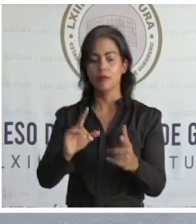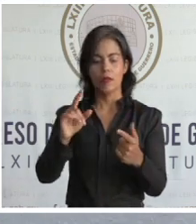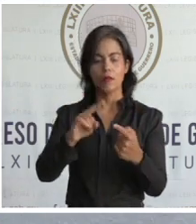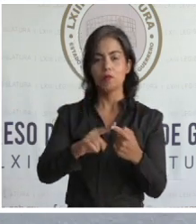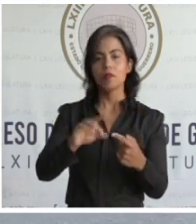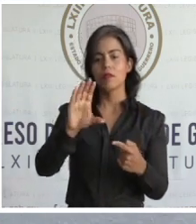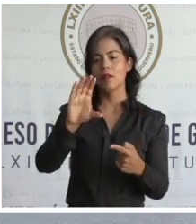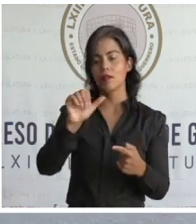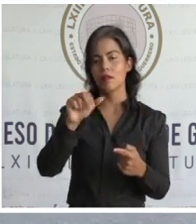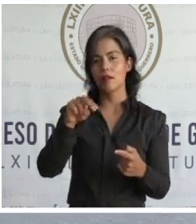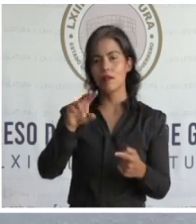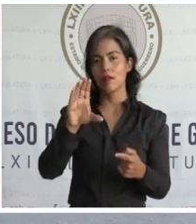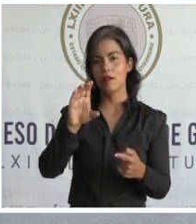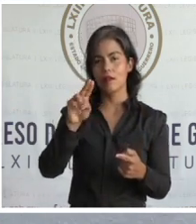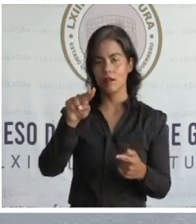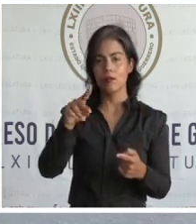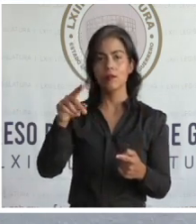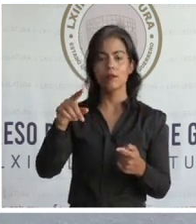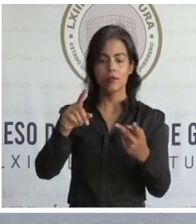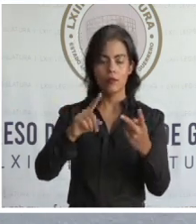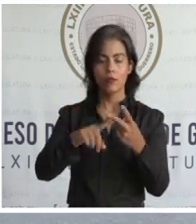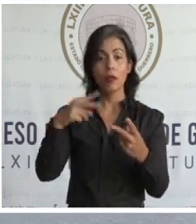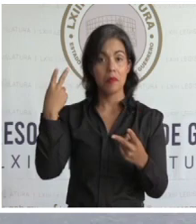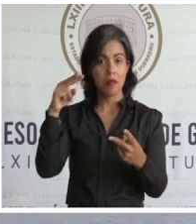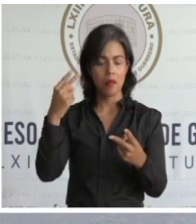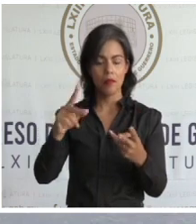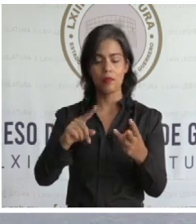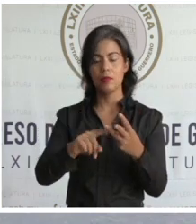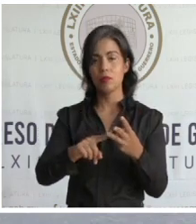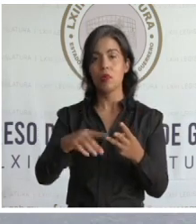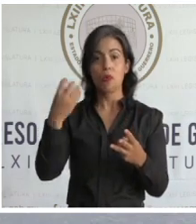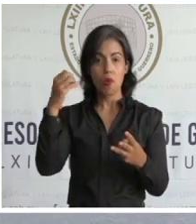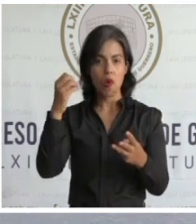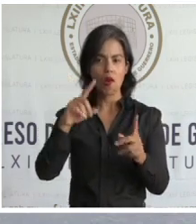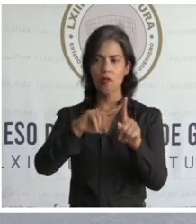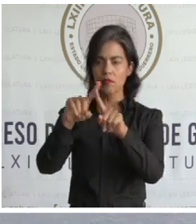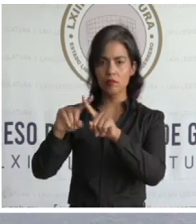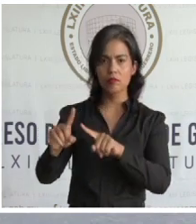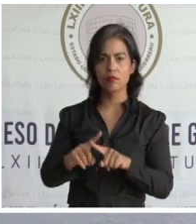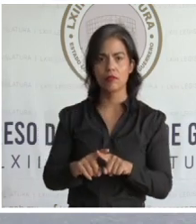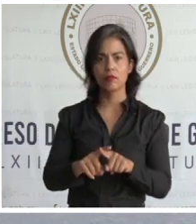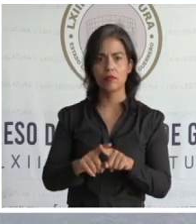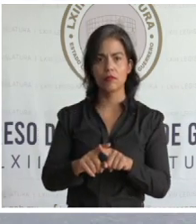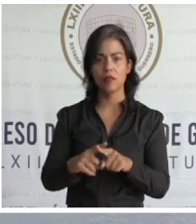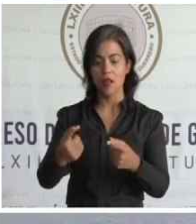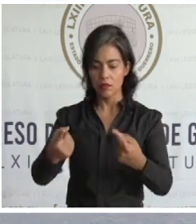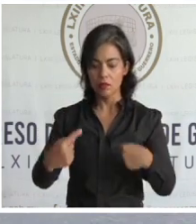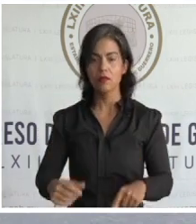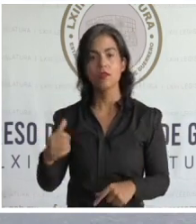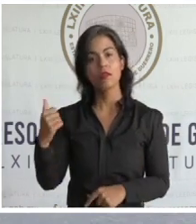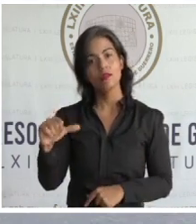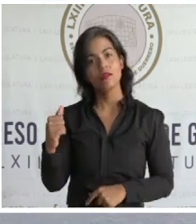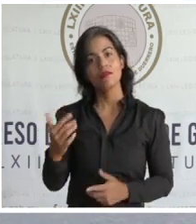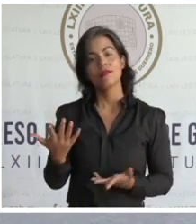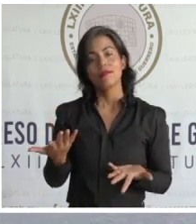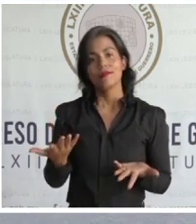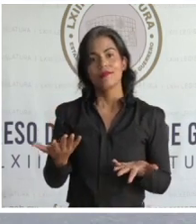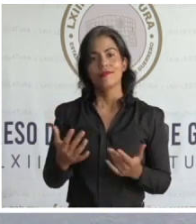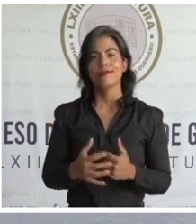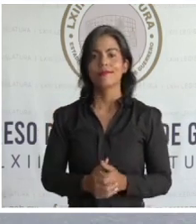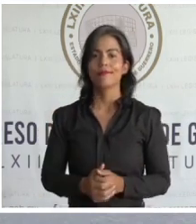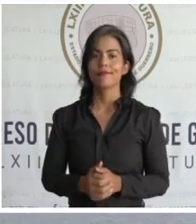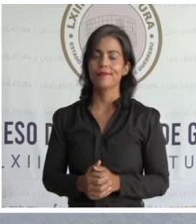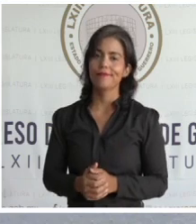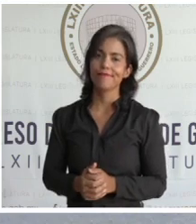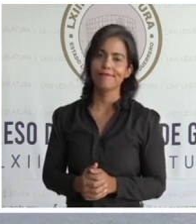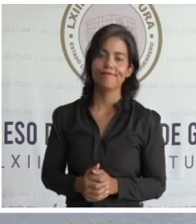Cancún, Veracruz o Oaxaca. O tal vez a que el municipio es parte de una dinámica,